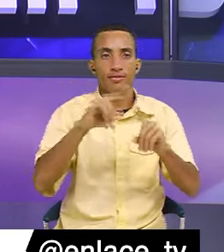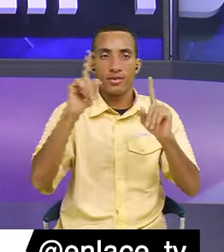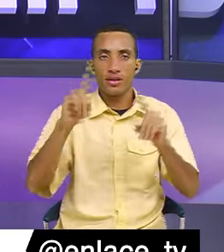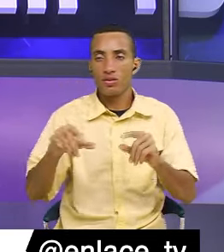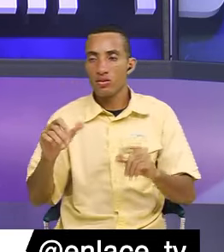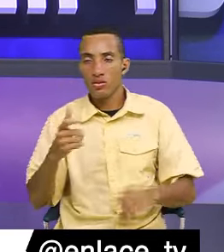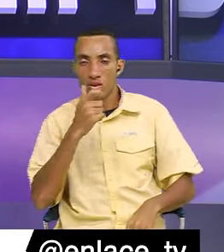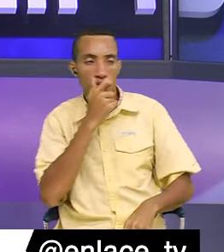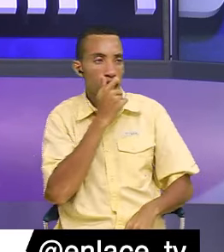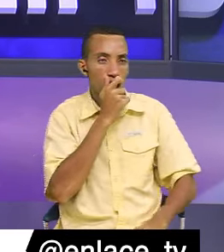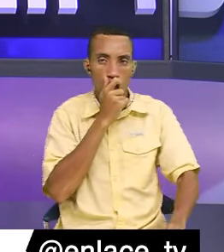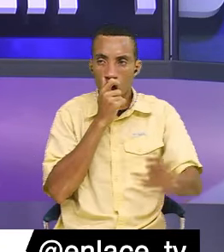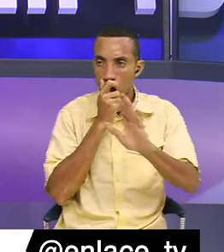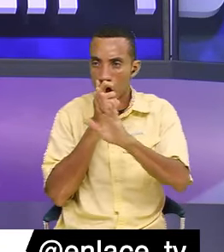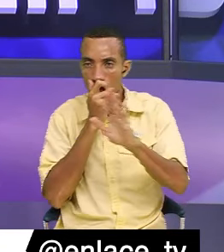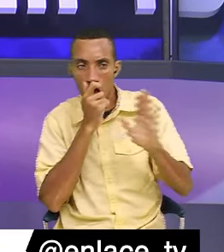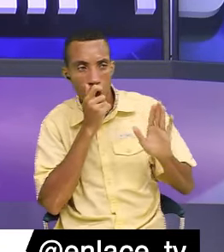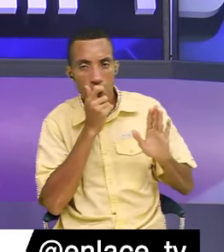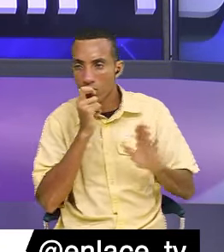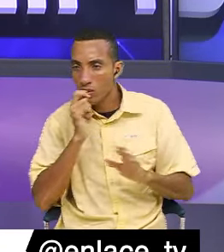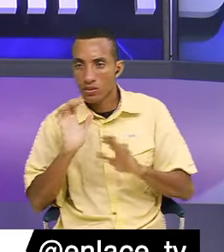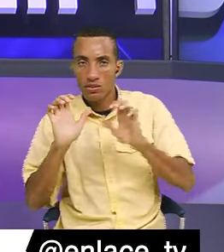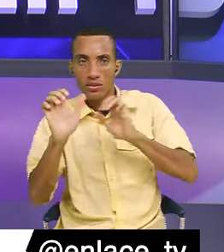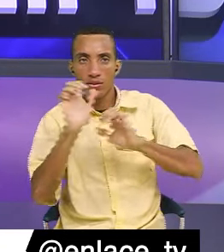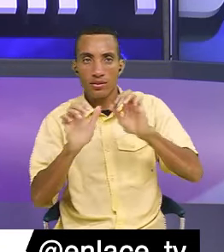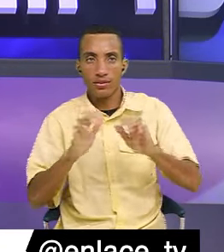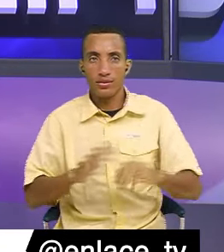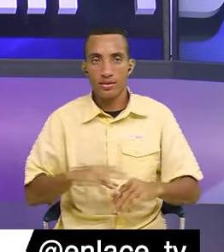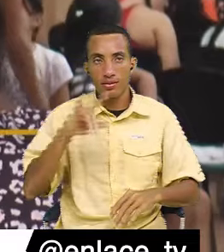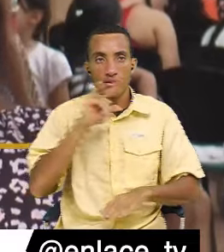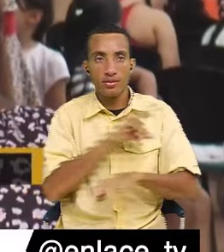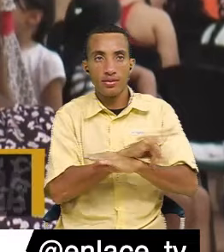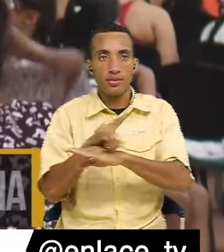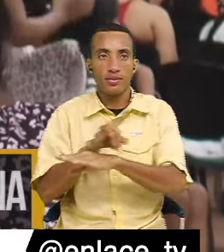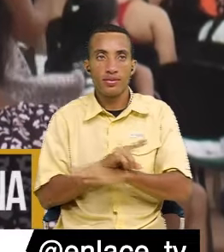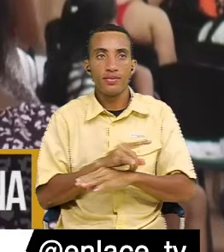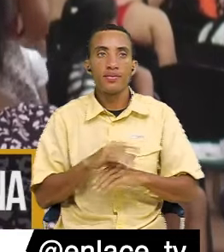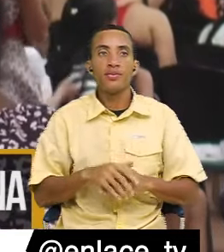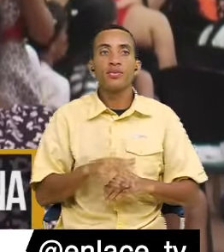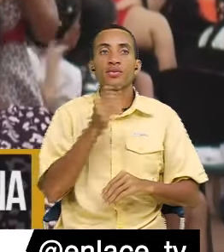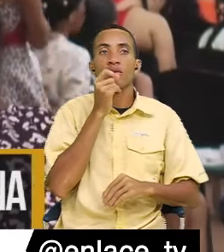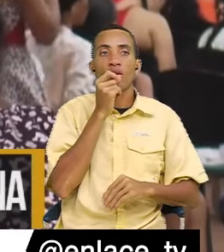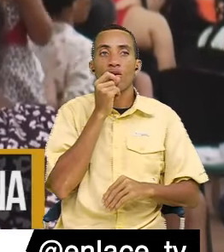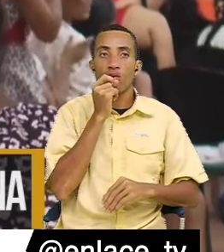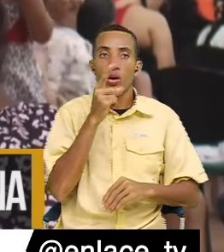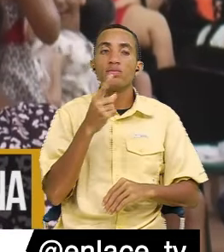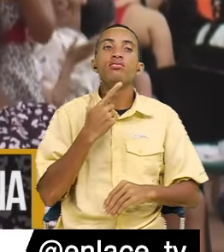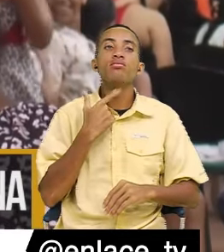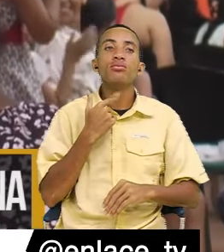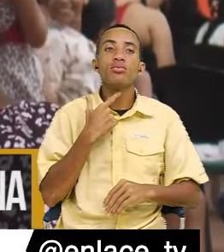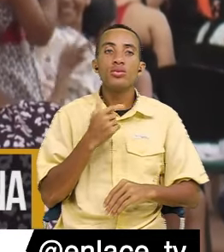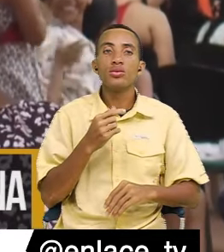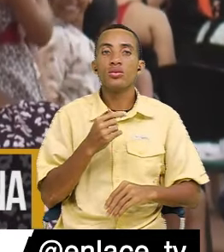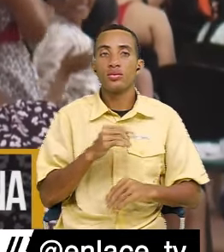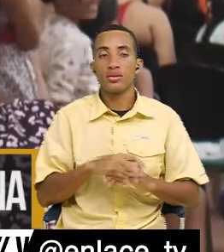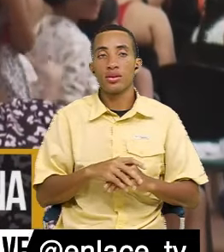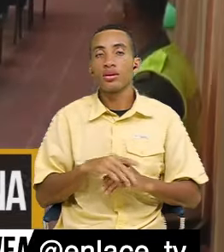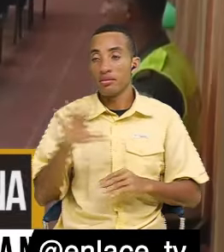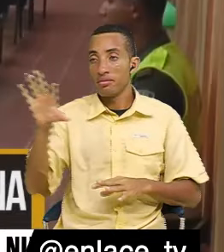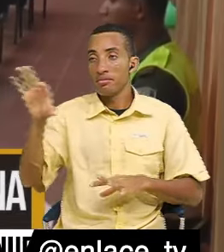que propenden por el orden público en Barranca Bermeja. Es muy fácil, me gusta mucho porque tienen en cuenta a la